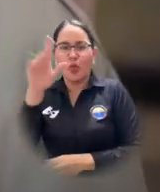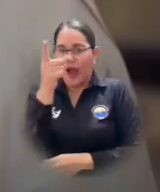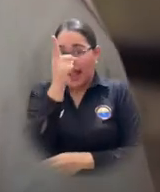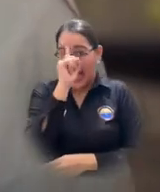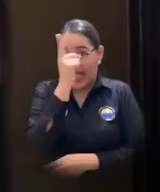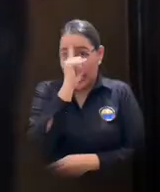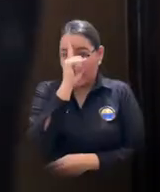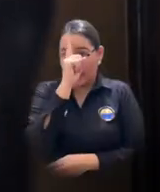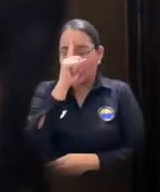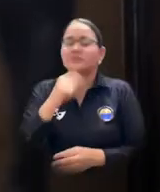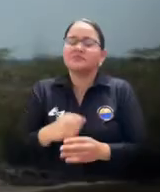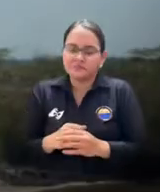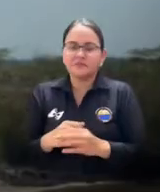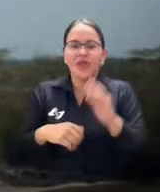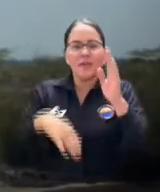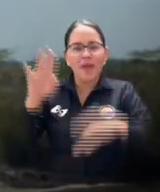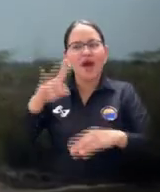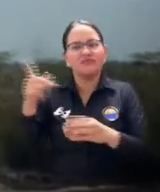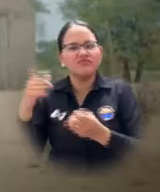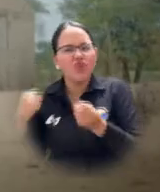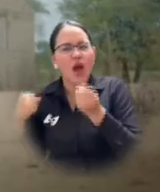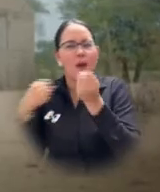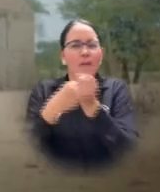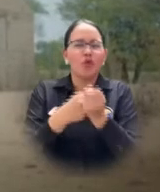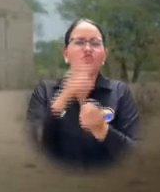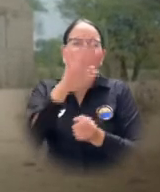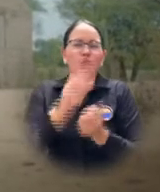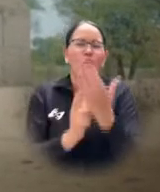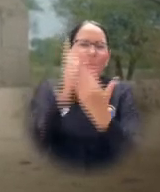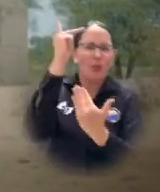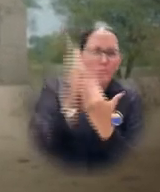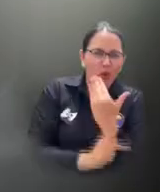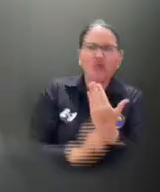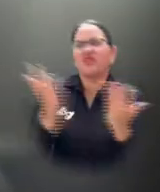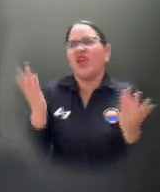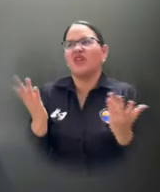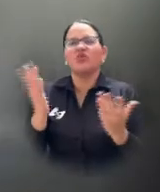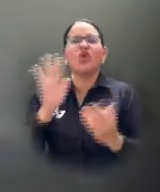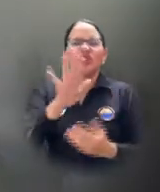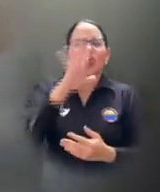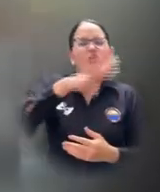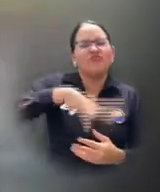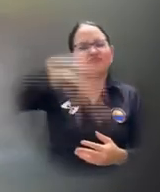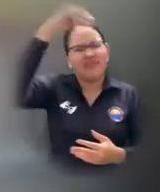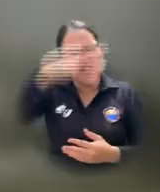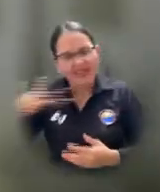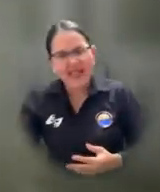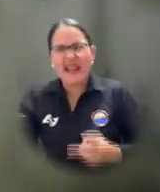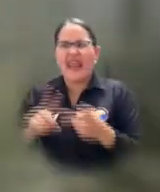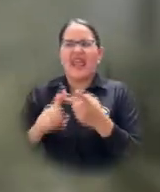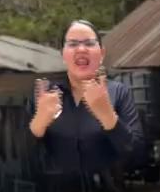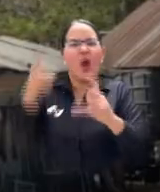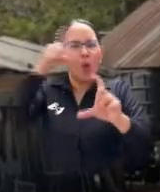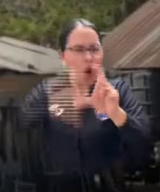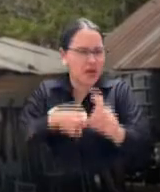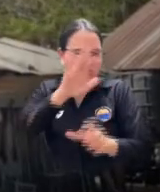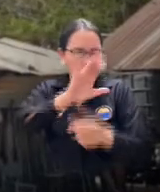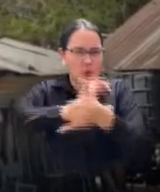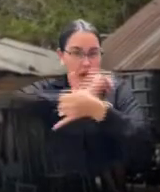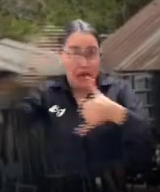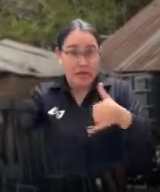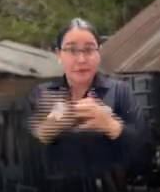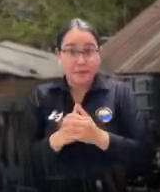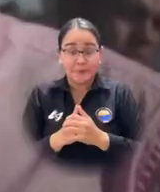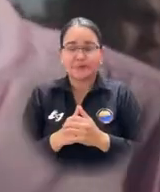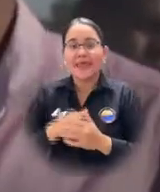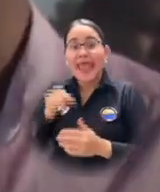en los departamentos de Magdalena y La Guajira en el Caribe colombiano. Esta importante organización internacional firmó un